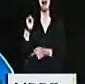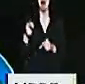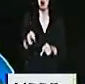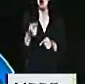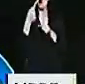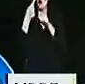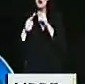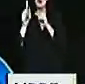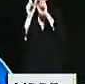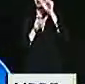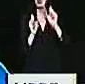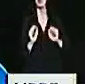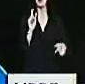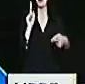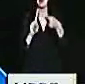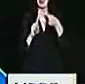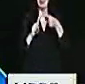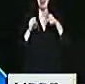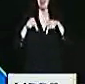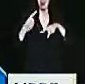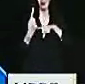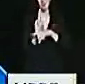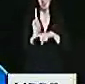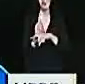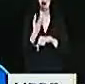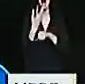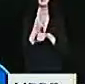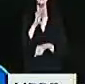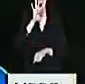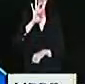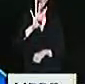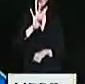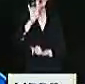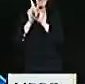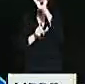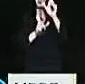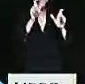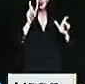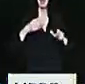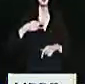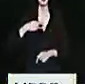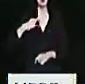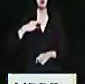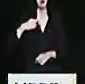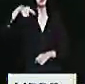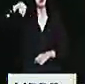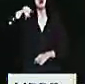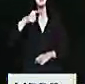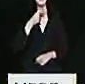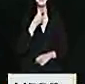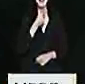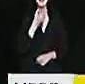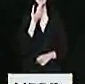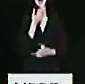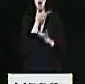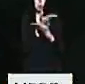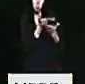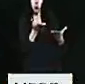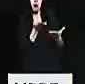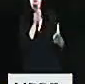sumamos otras voces a nuestra conversación en el panel. Sumamos a cuatro voces de ciudadanos que quieren también